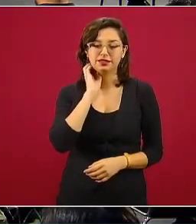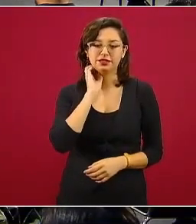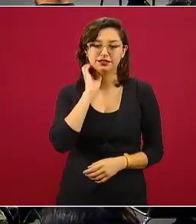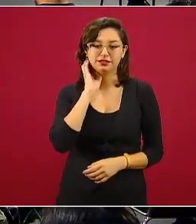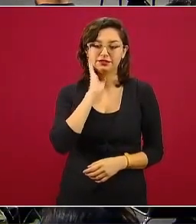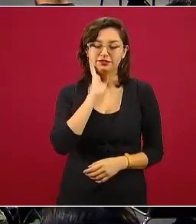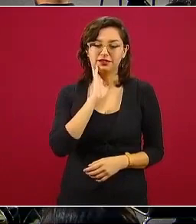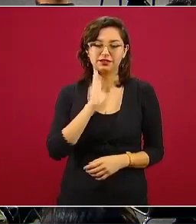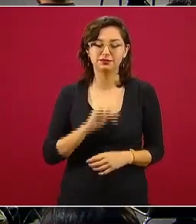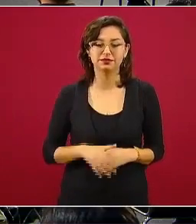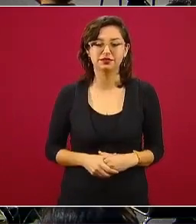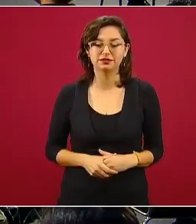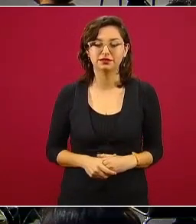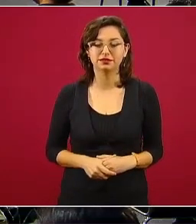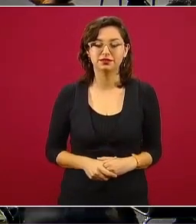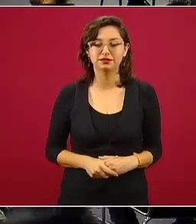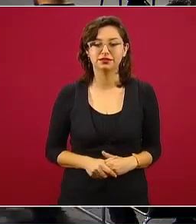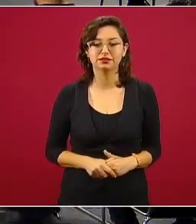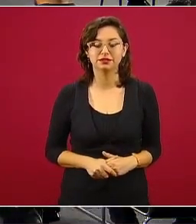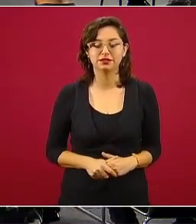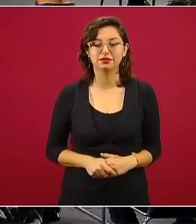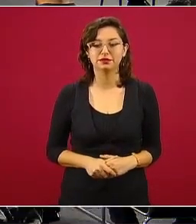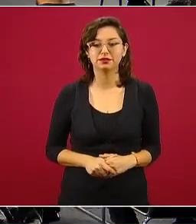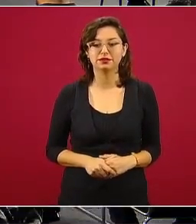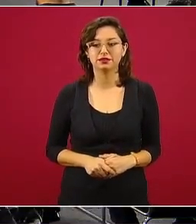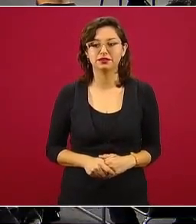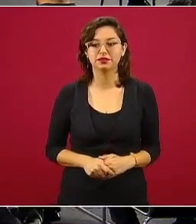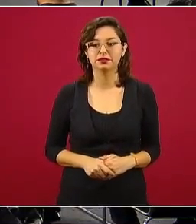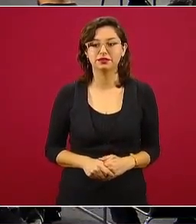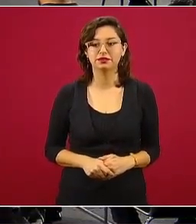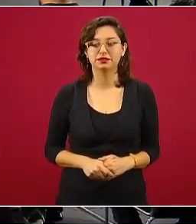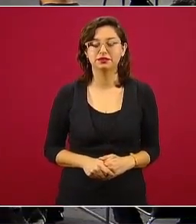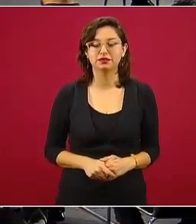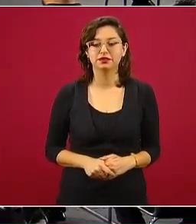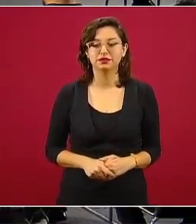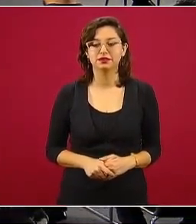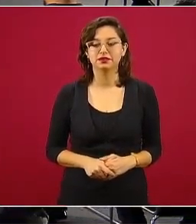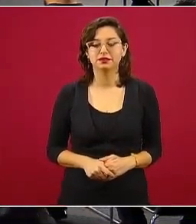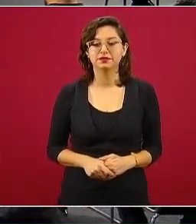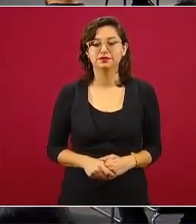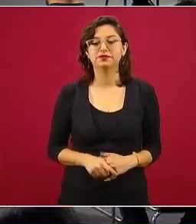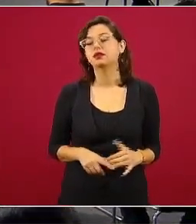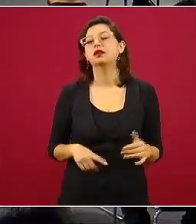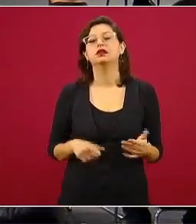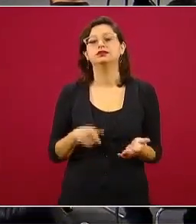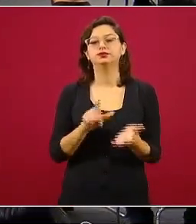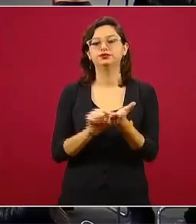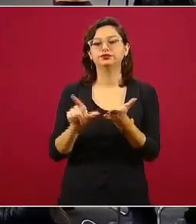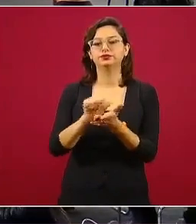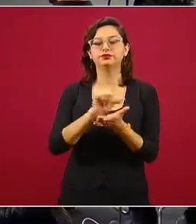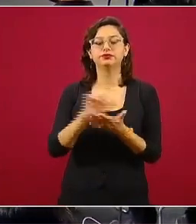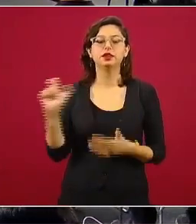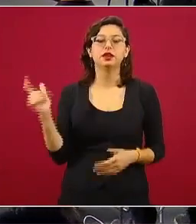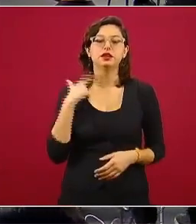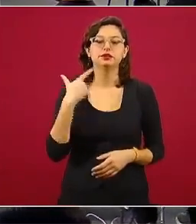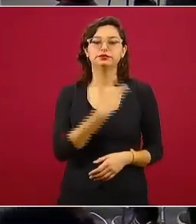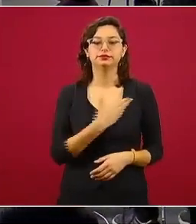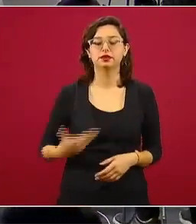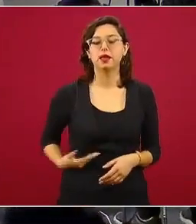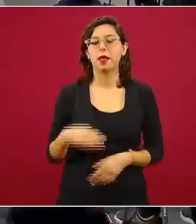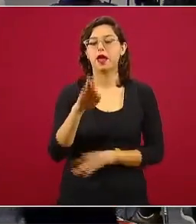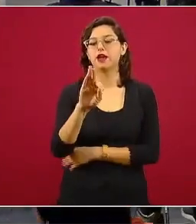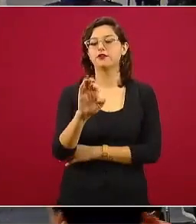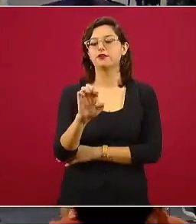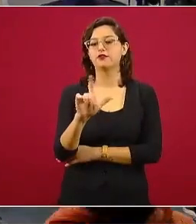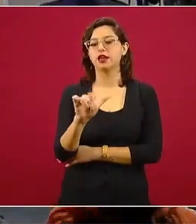¿Lo lees? Sí, ok. Sí, buenos días. Es un tuit del expresidente Felipe Calderón que hizo